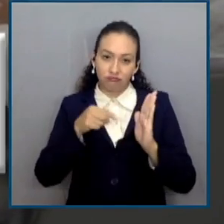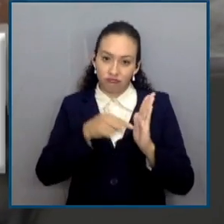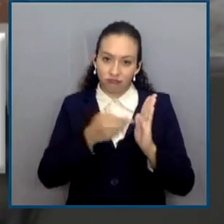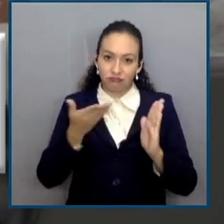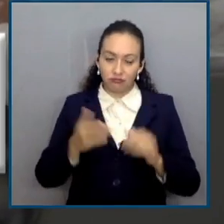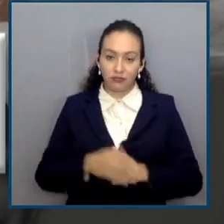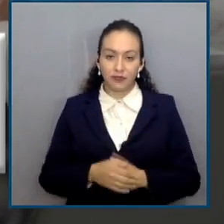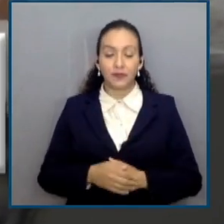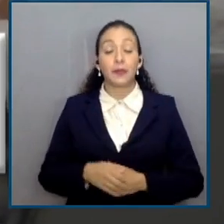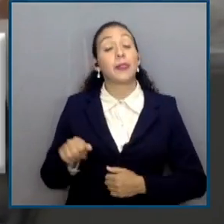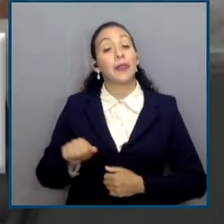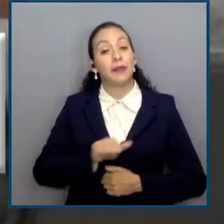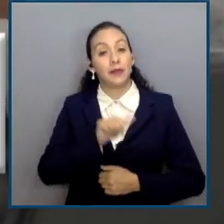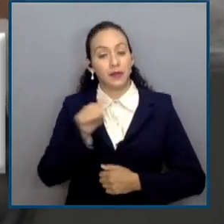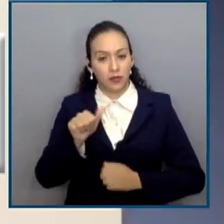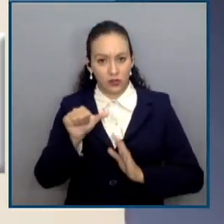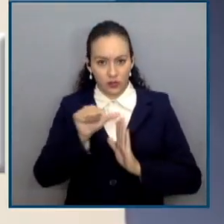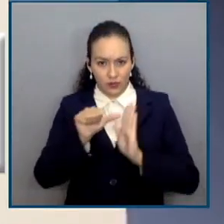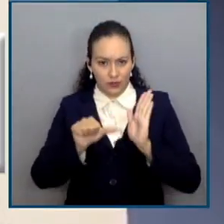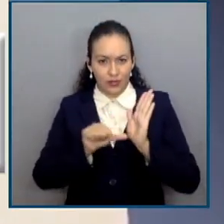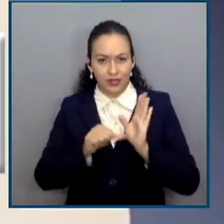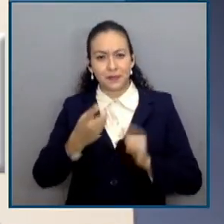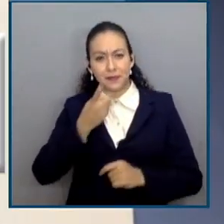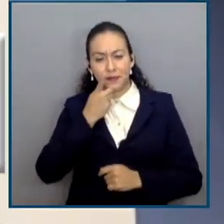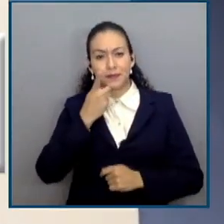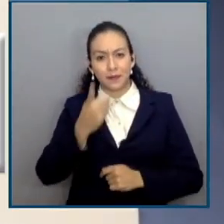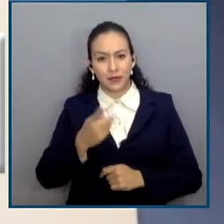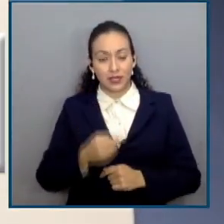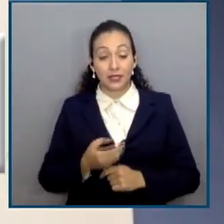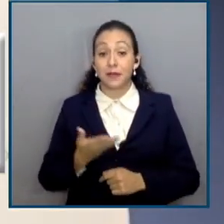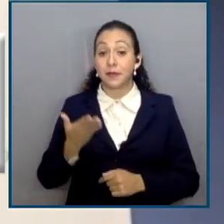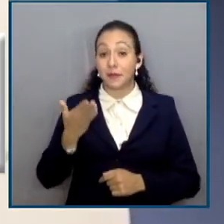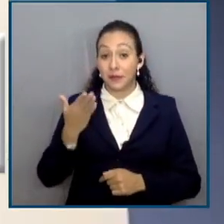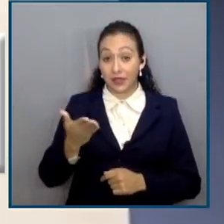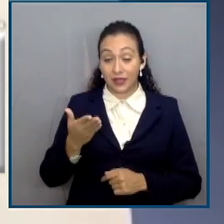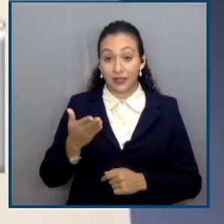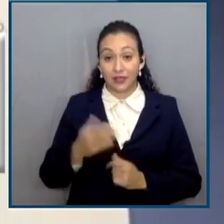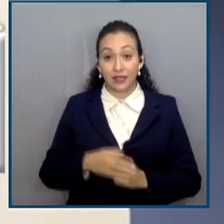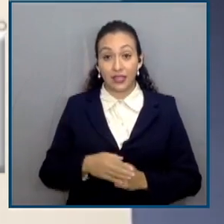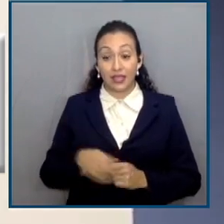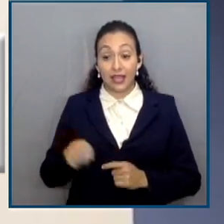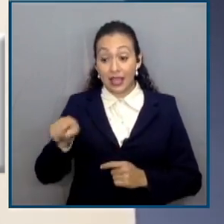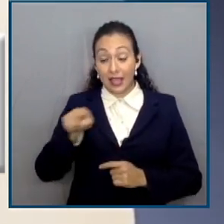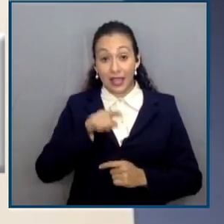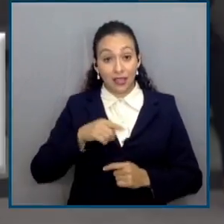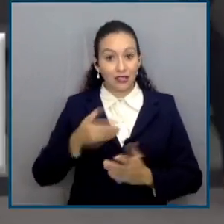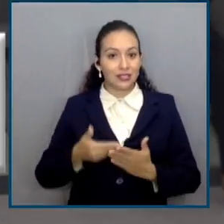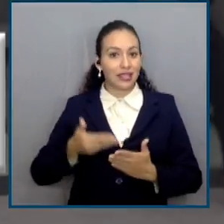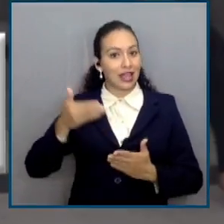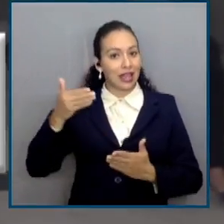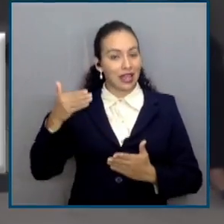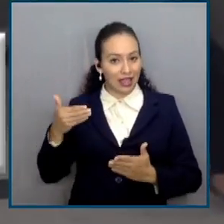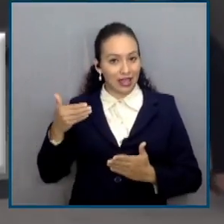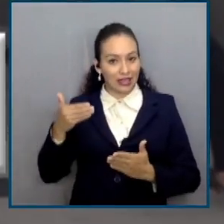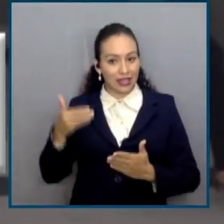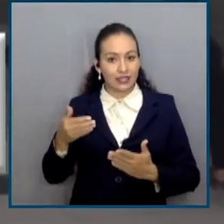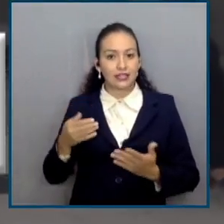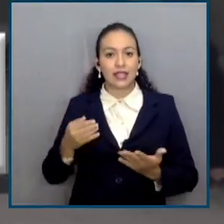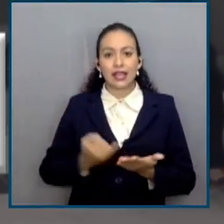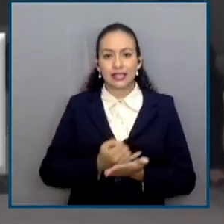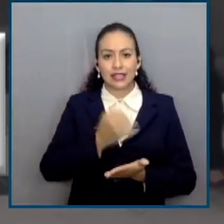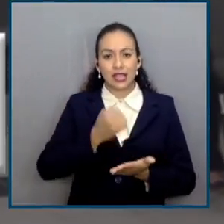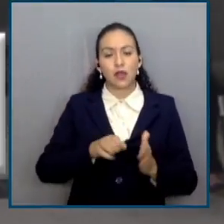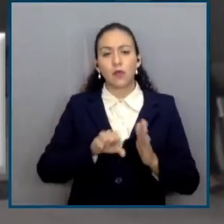de dicho artículo, que establecía como requisitos no haber sido sentenciado con resolución firme de autoridad por delitos dolosos que